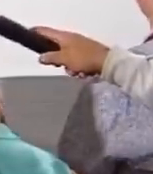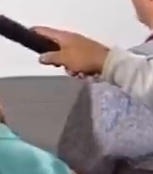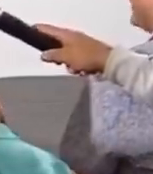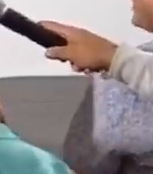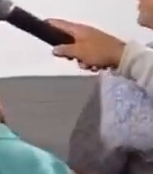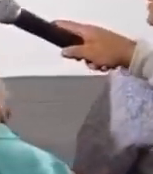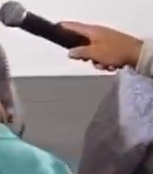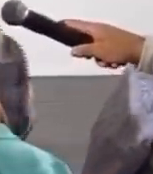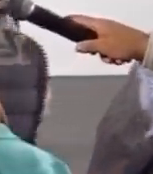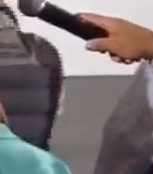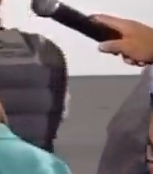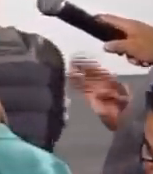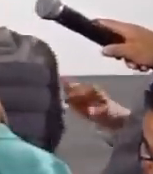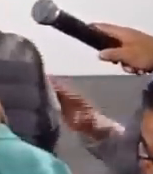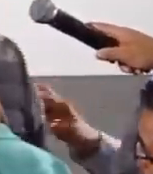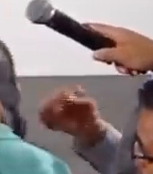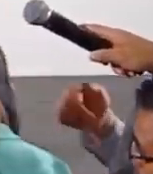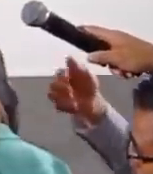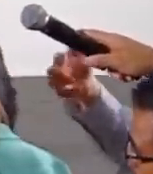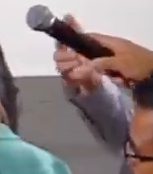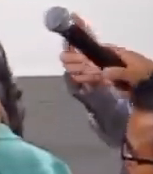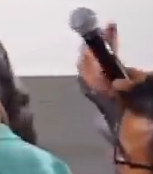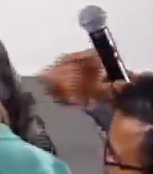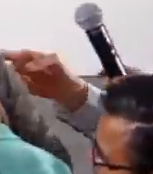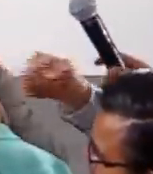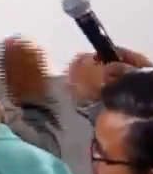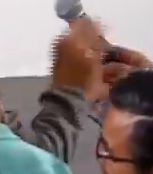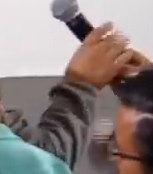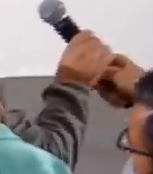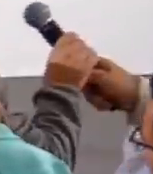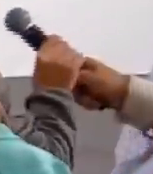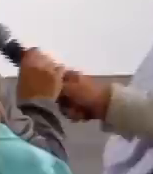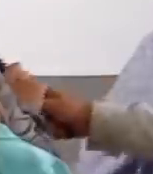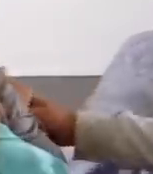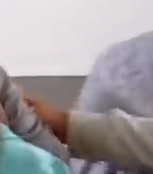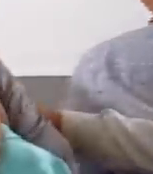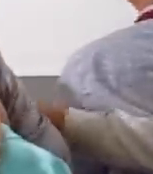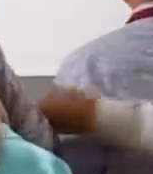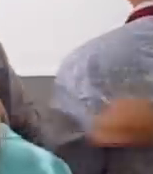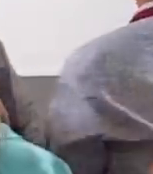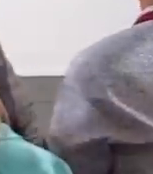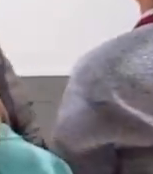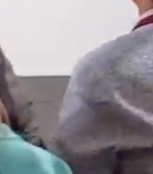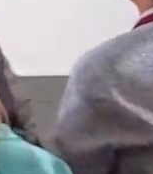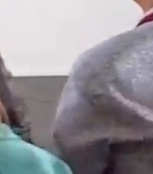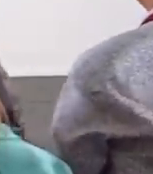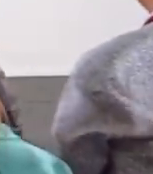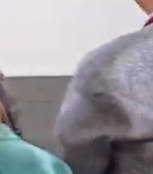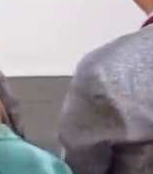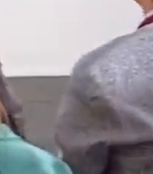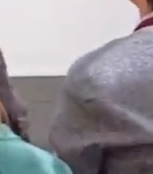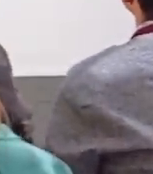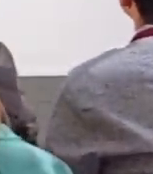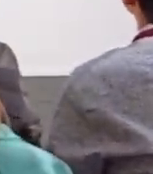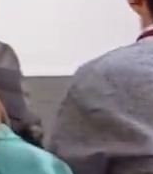coincidencia. Sí. Nada de sembrar preguntas. Sí. Sí. No. Yo me acordé de eso el transcurso del día.